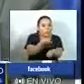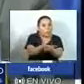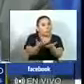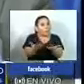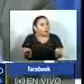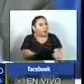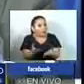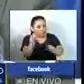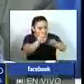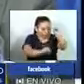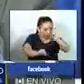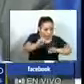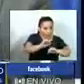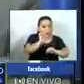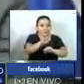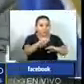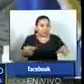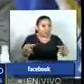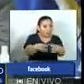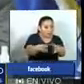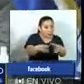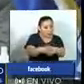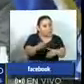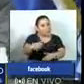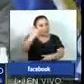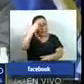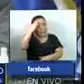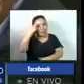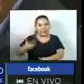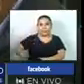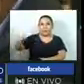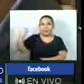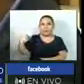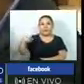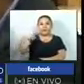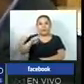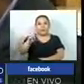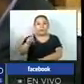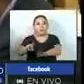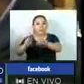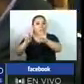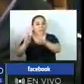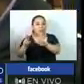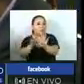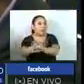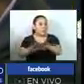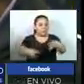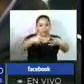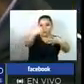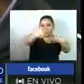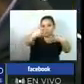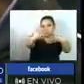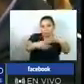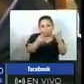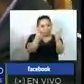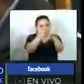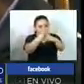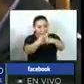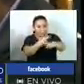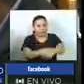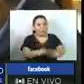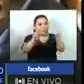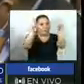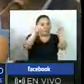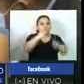se construyen en dicha comisión recordemos que fue en el año 2017 cuando se realizó la última reforma al sistema de